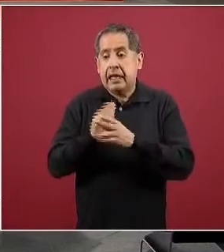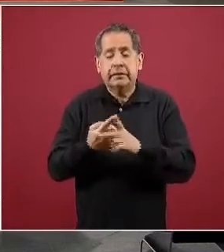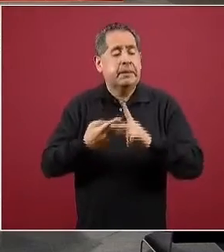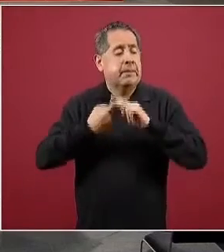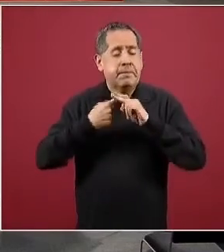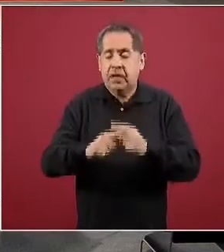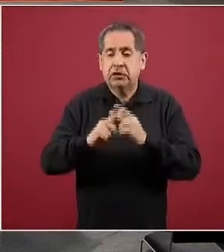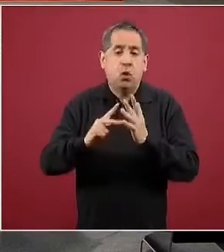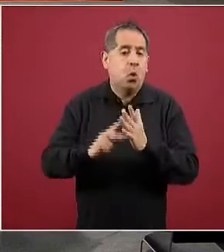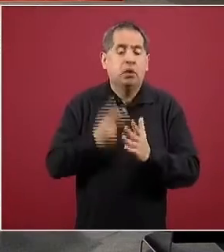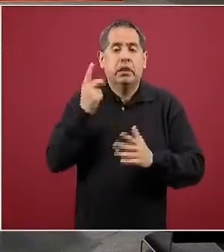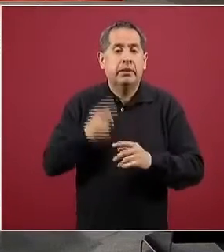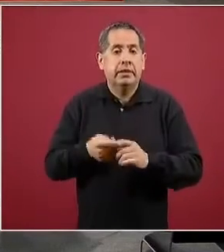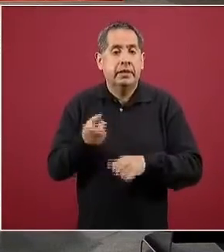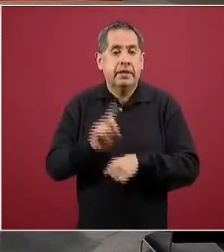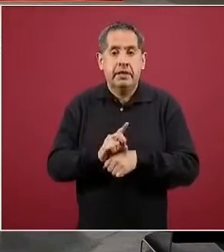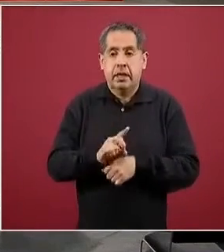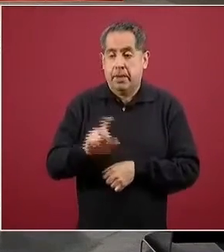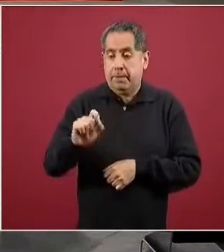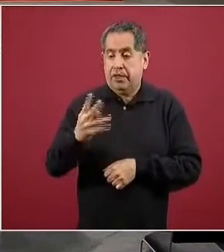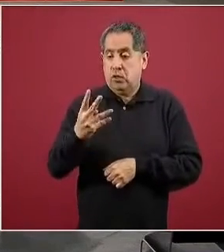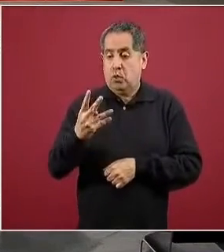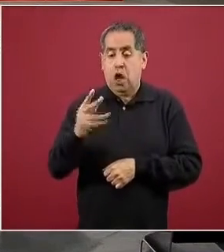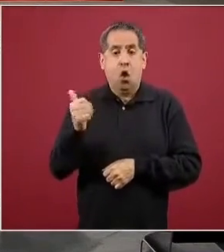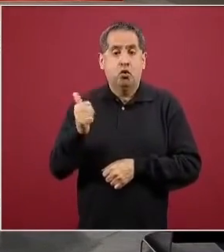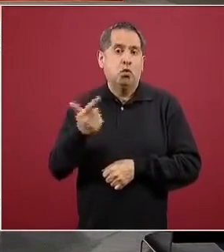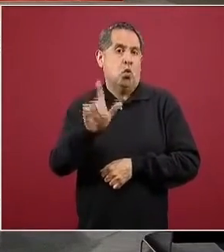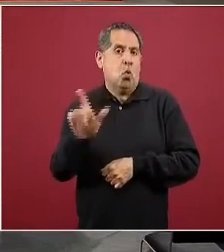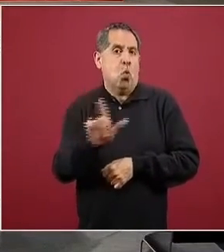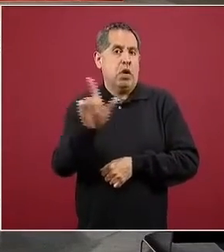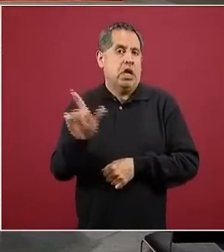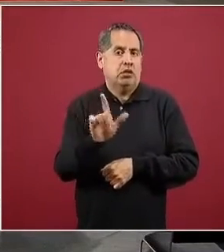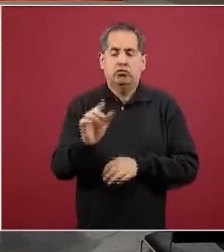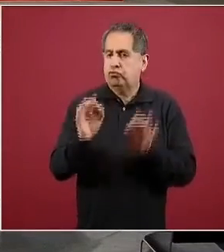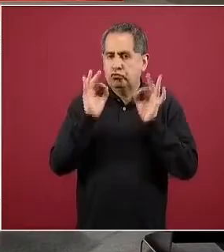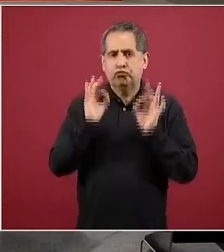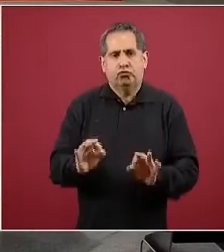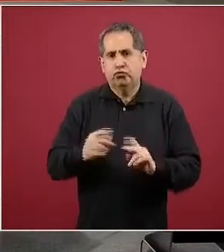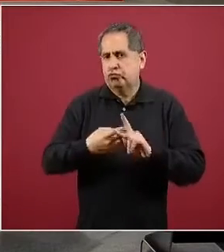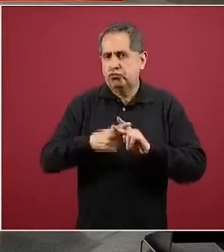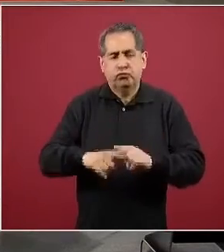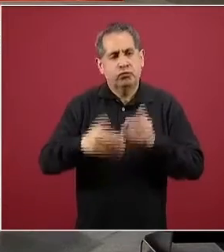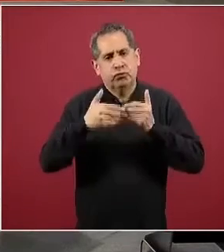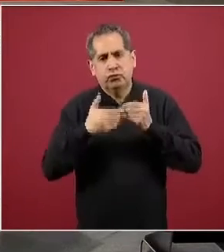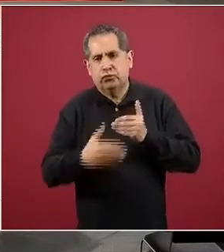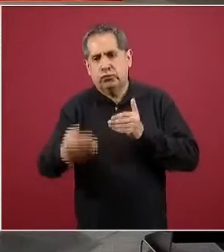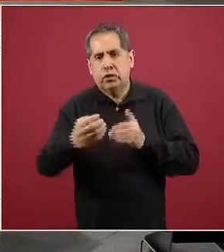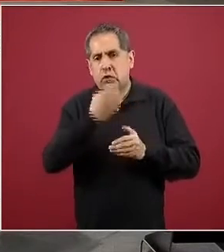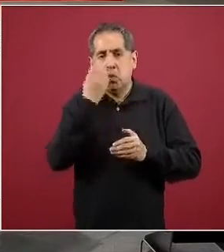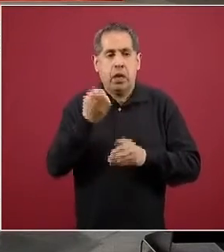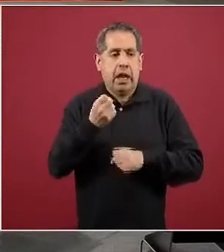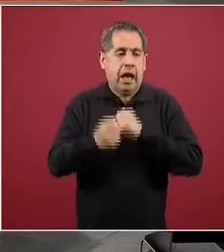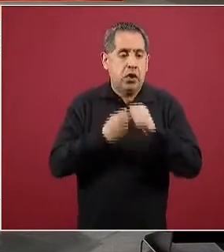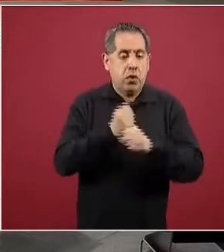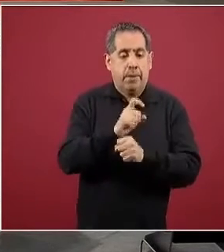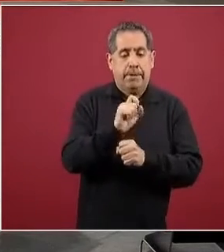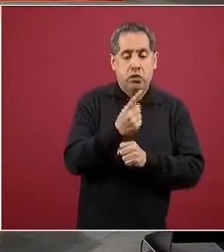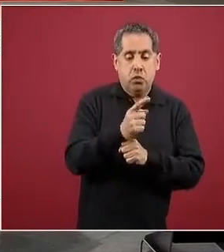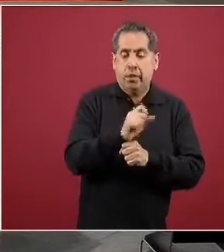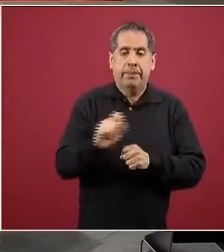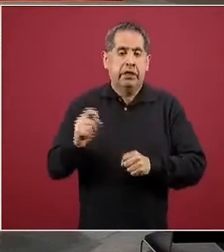clases será el lunes 24 de agosto, que iniciamos de manera formal el ciclo escolar